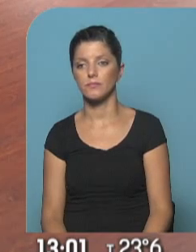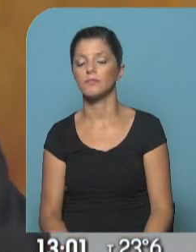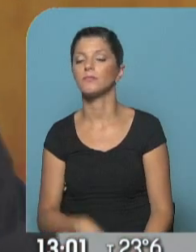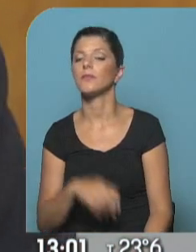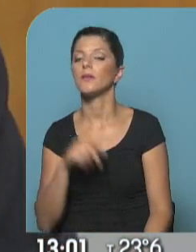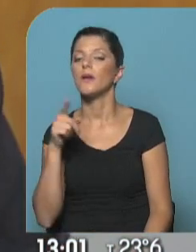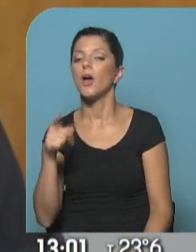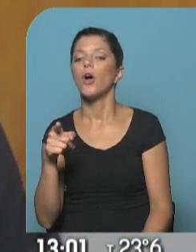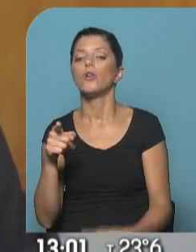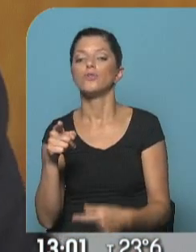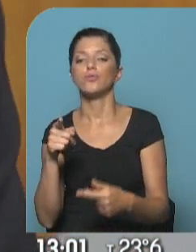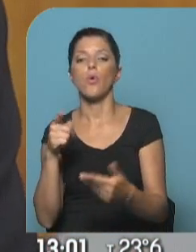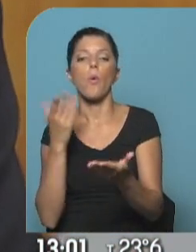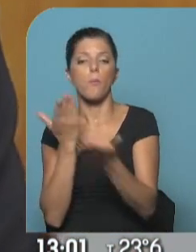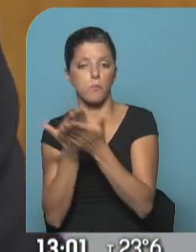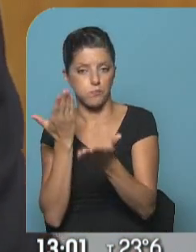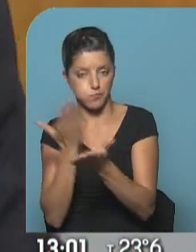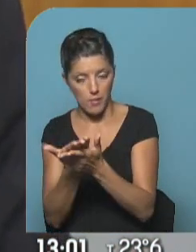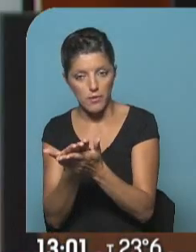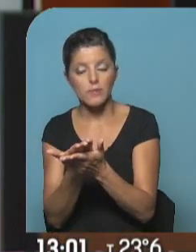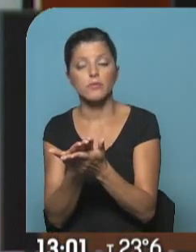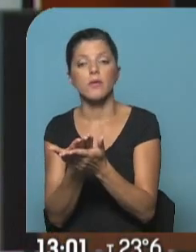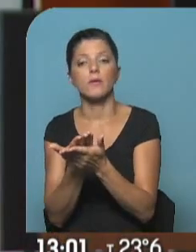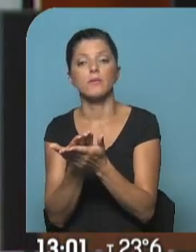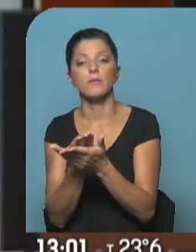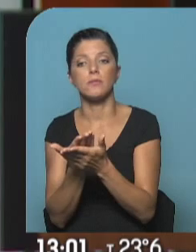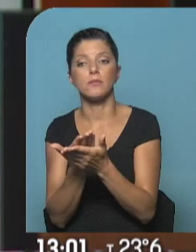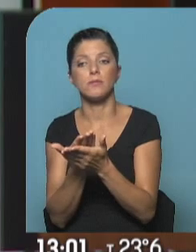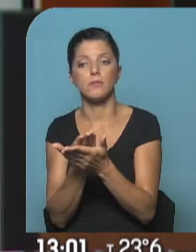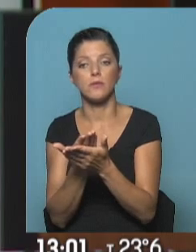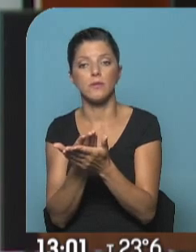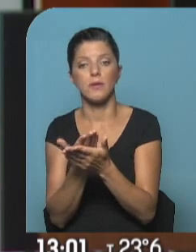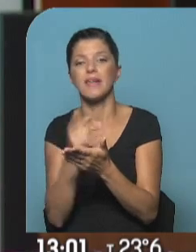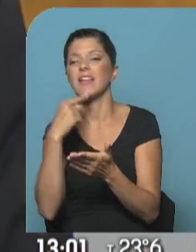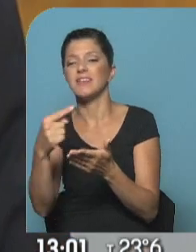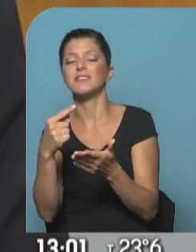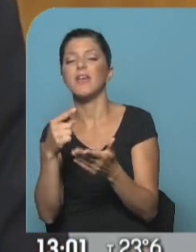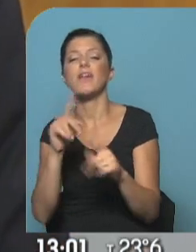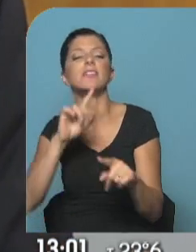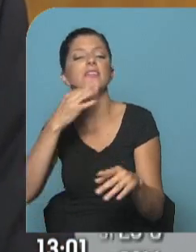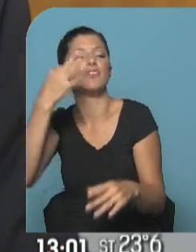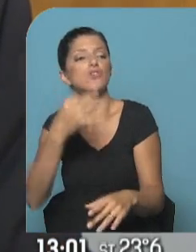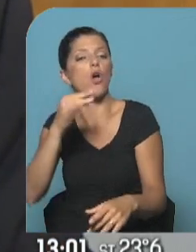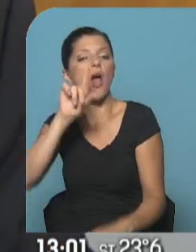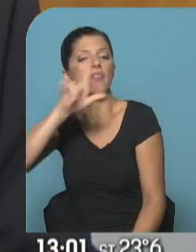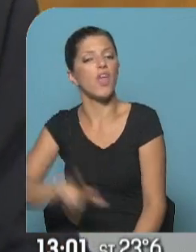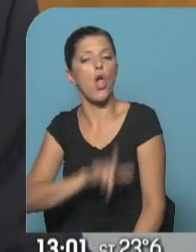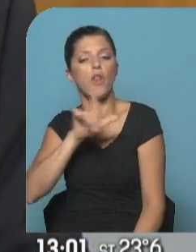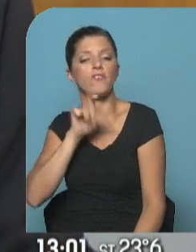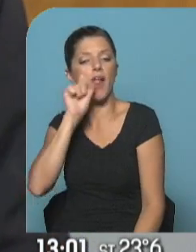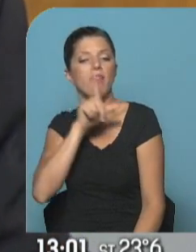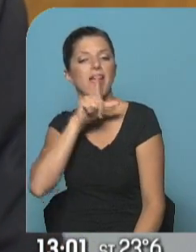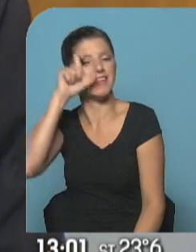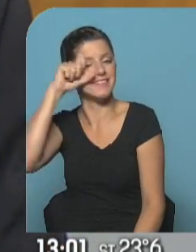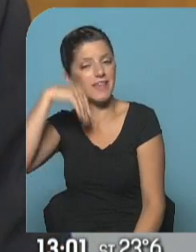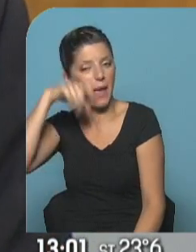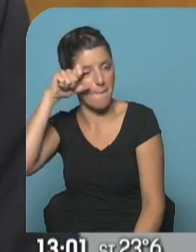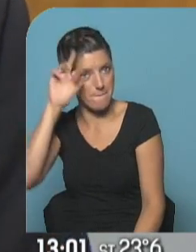está recibiendo. Quería preguntarte en torno a esto dos cuestiones. Una, si esto que está haciendo